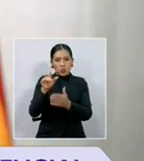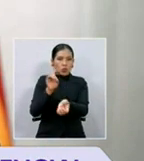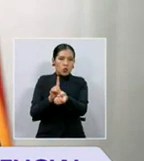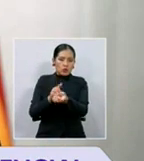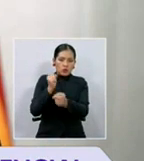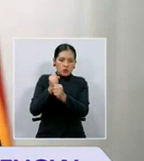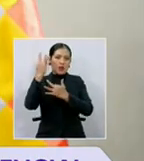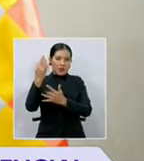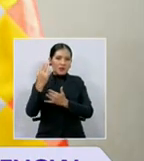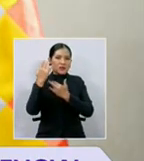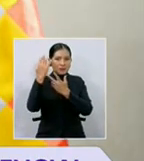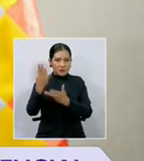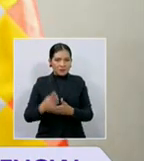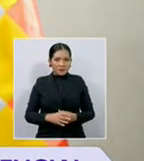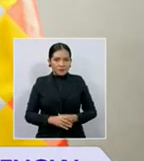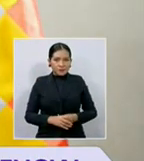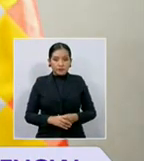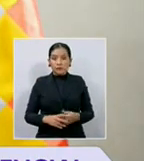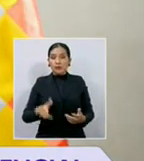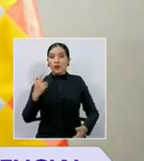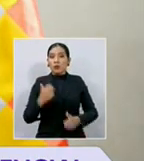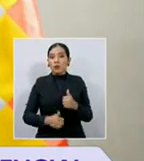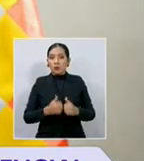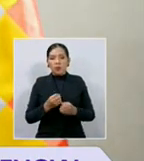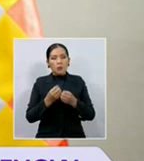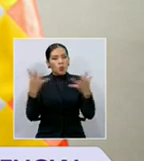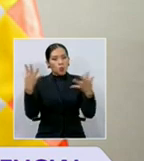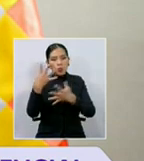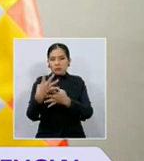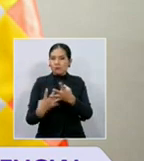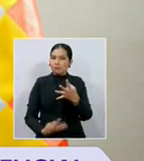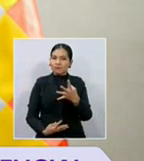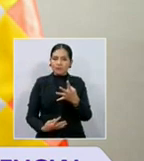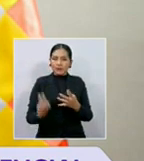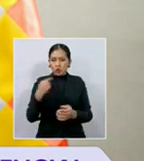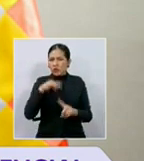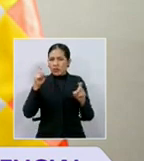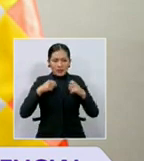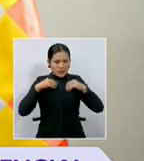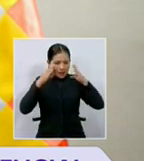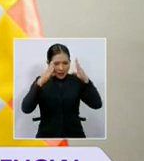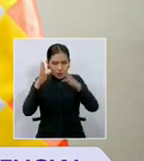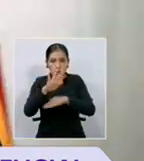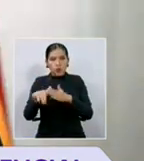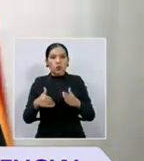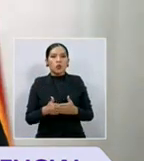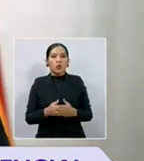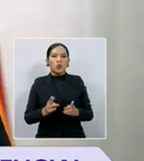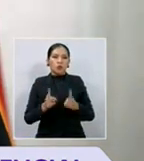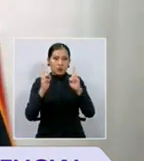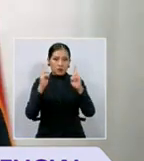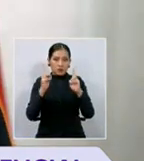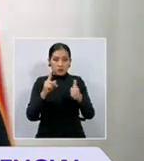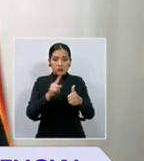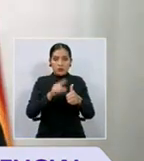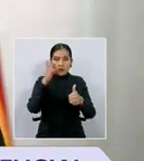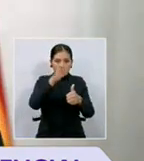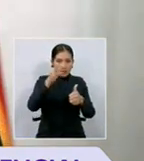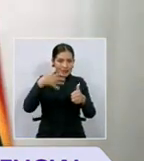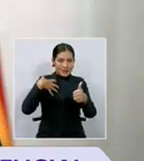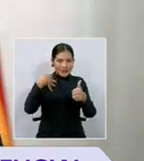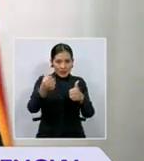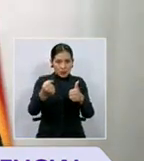ministros, diferentes direcciones que están desarrollando proyectos, por ejemplo, en beneficio